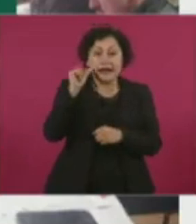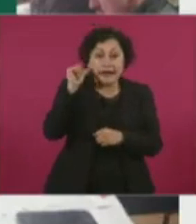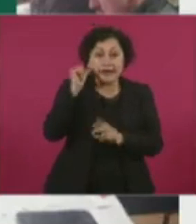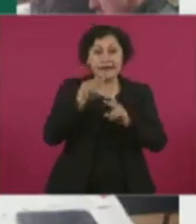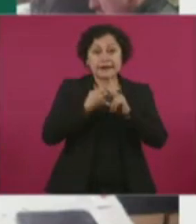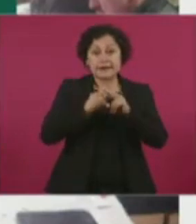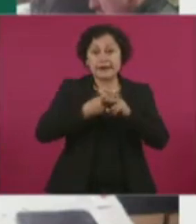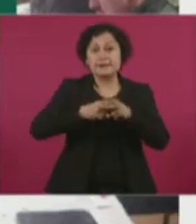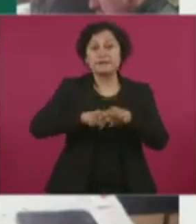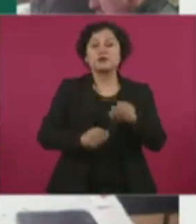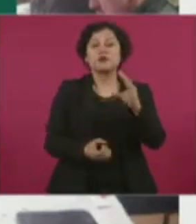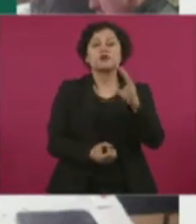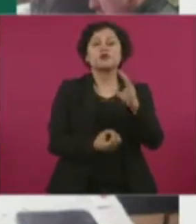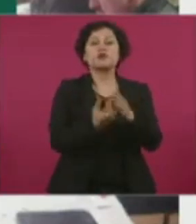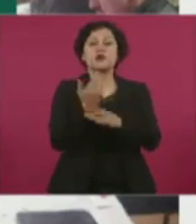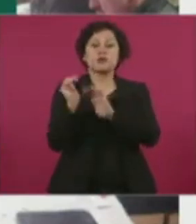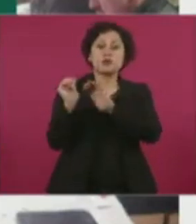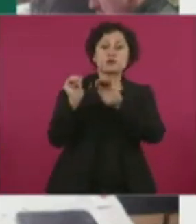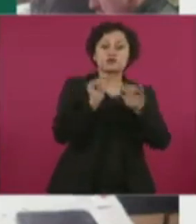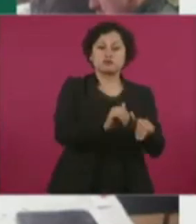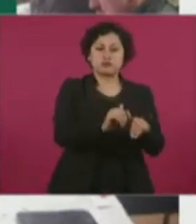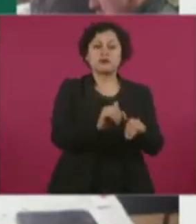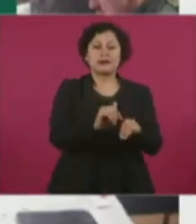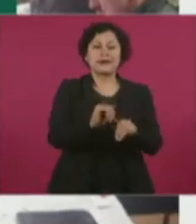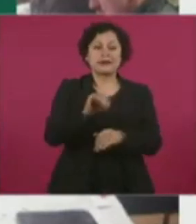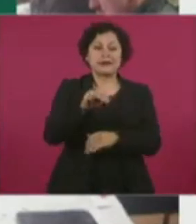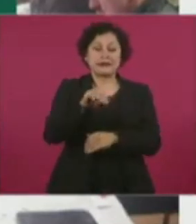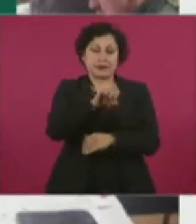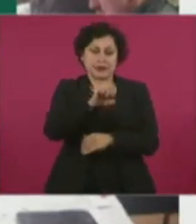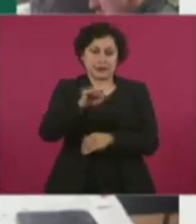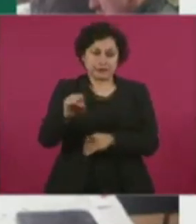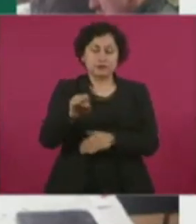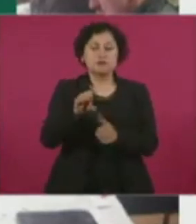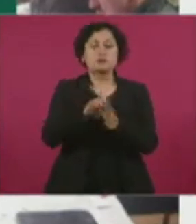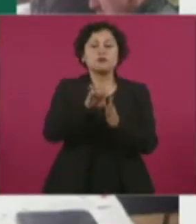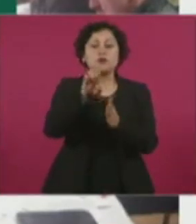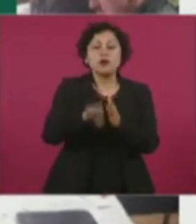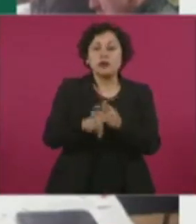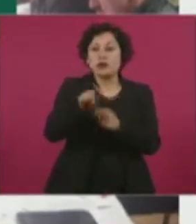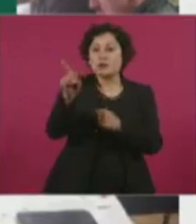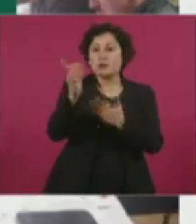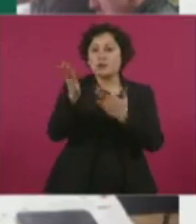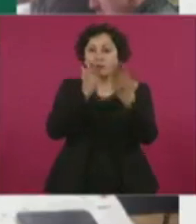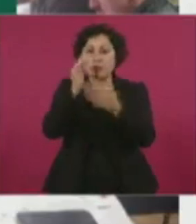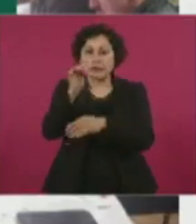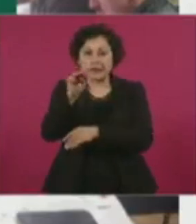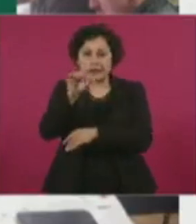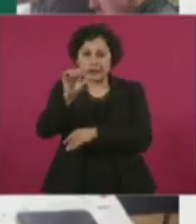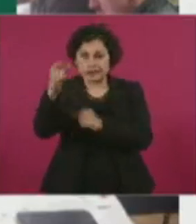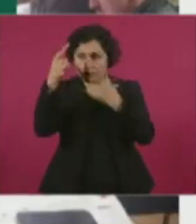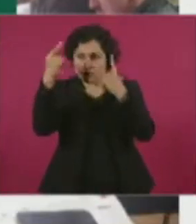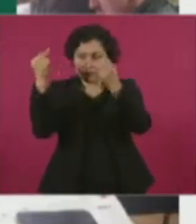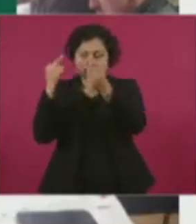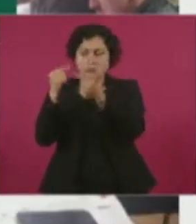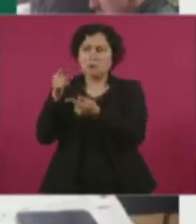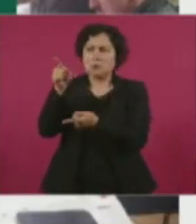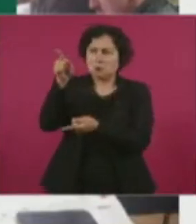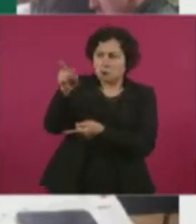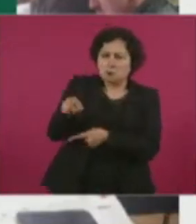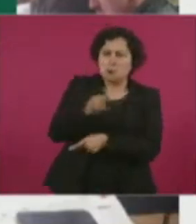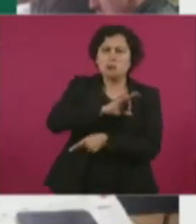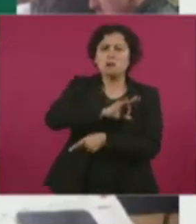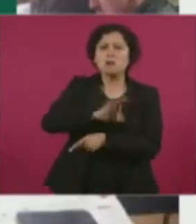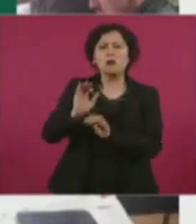reclutamiento del seguro social en donde los egresados de las residencias del IMS también pueden optar por una eh